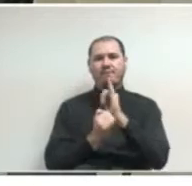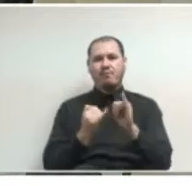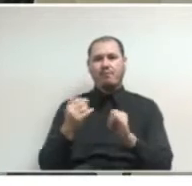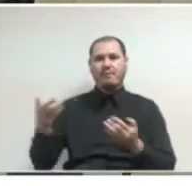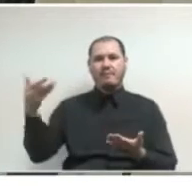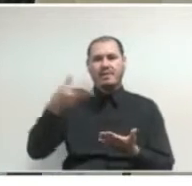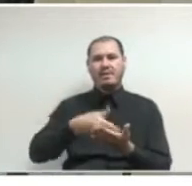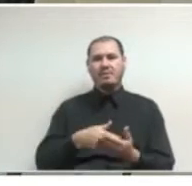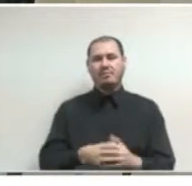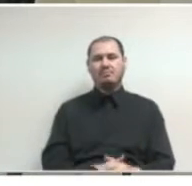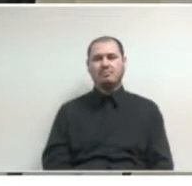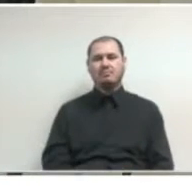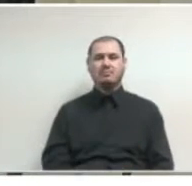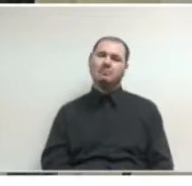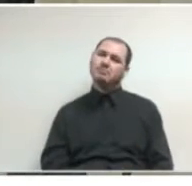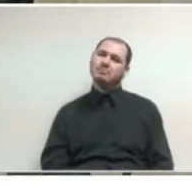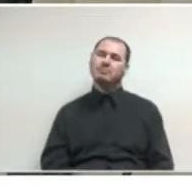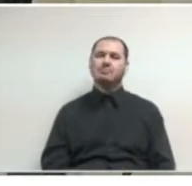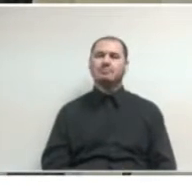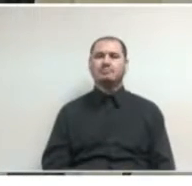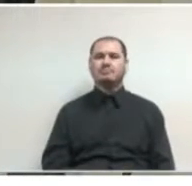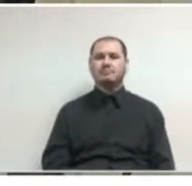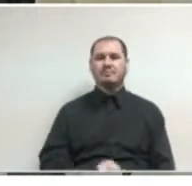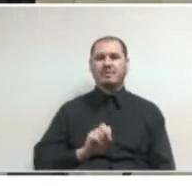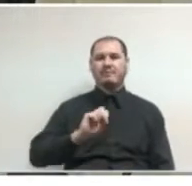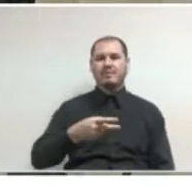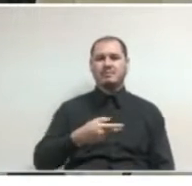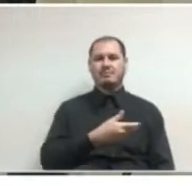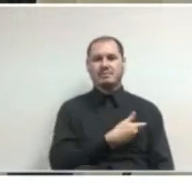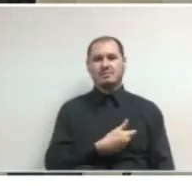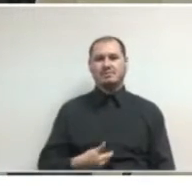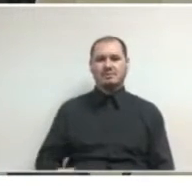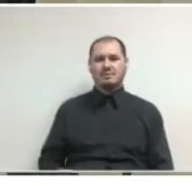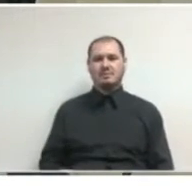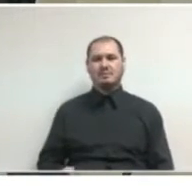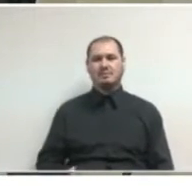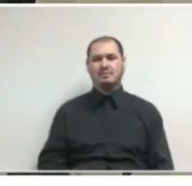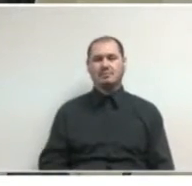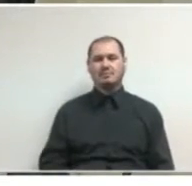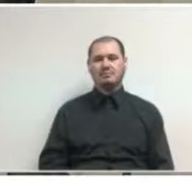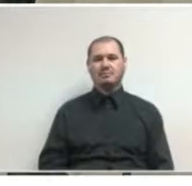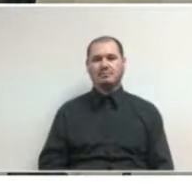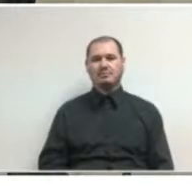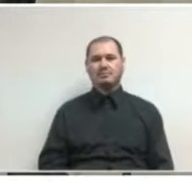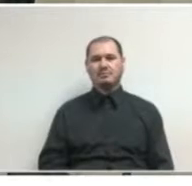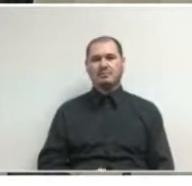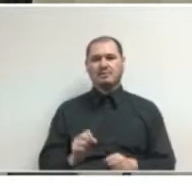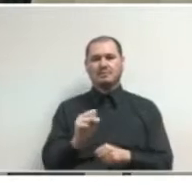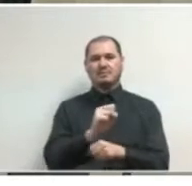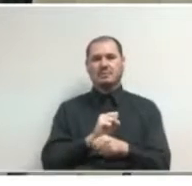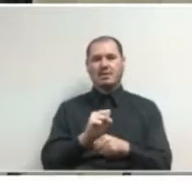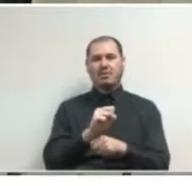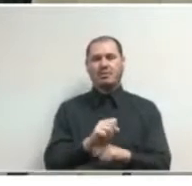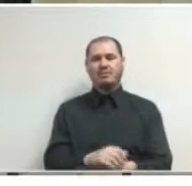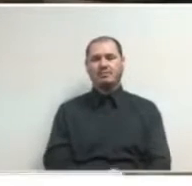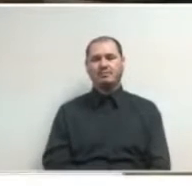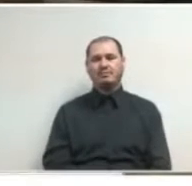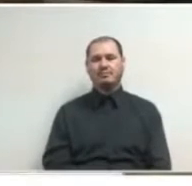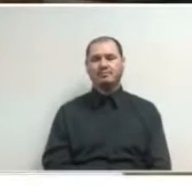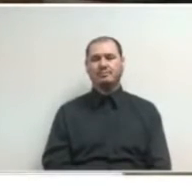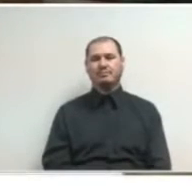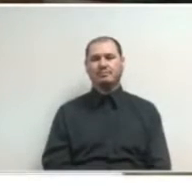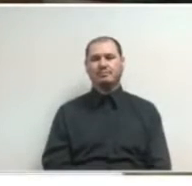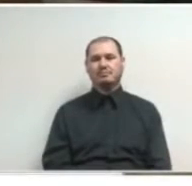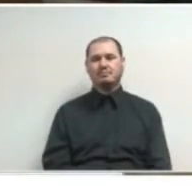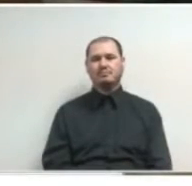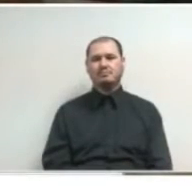con Valleru y Yacobayandé, llamo Jovaita, creí vicepresidente, Cámara de Senadores de Guava o Yeureba,